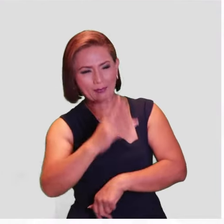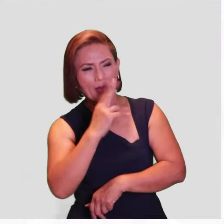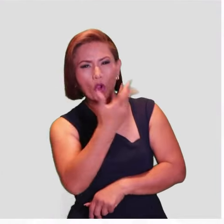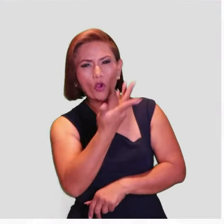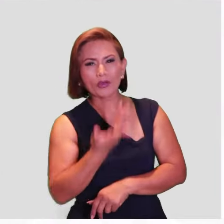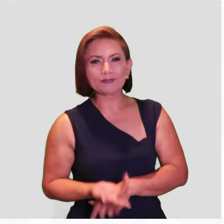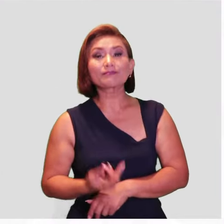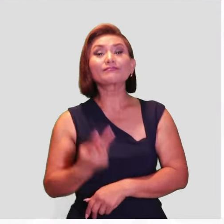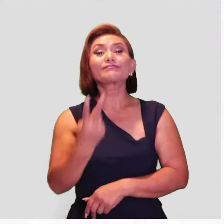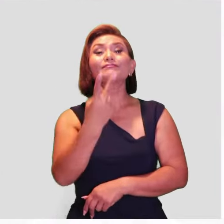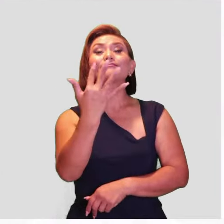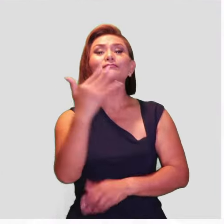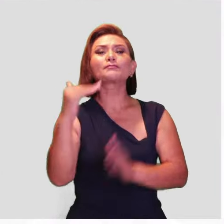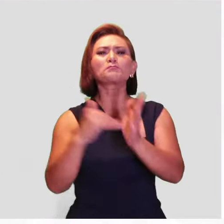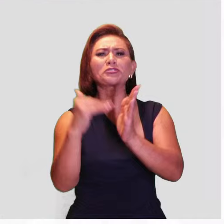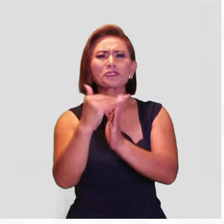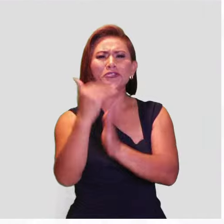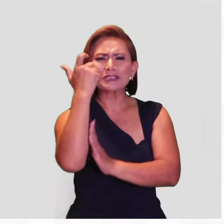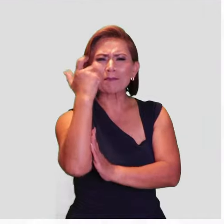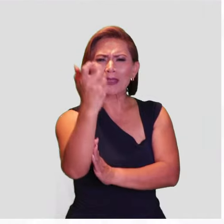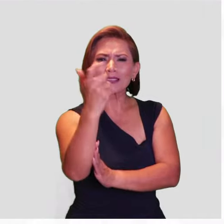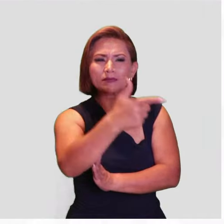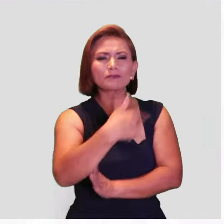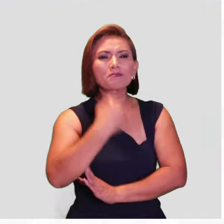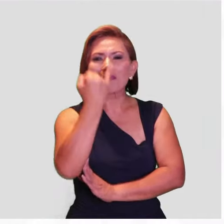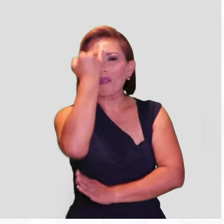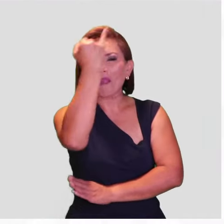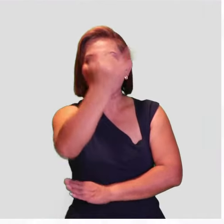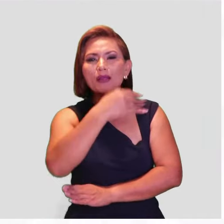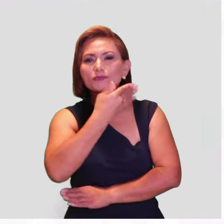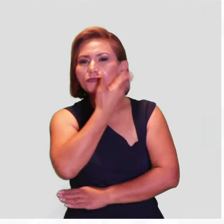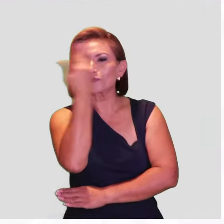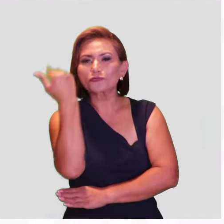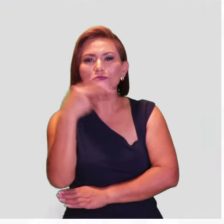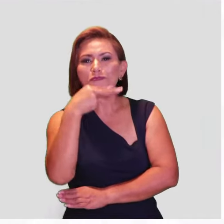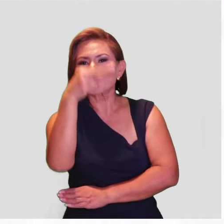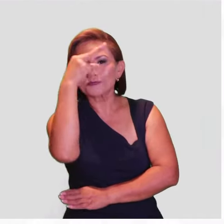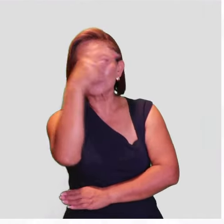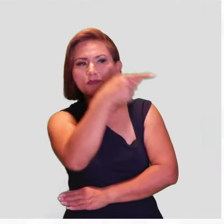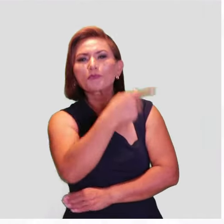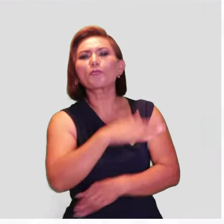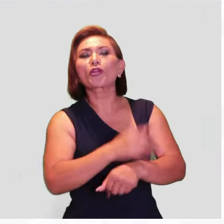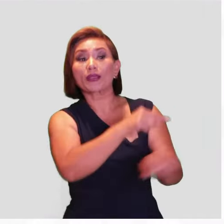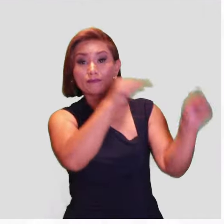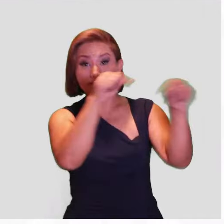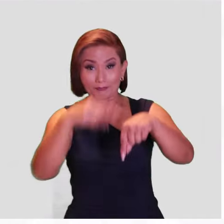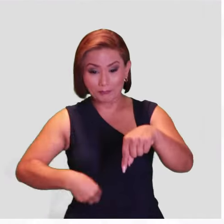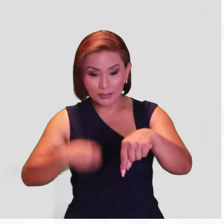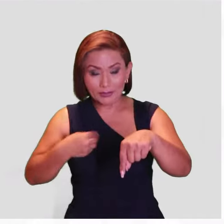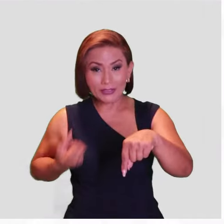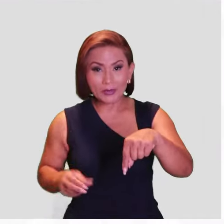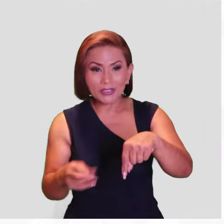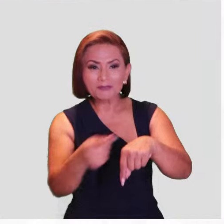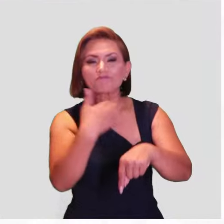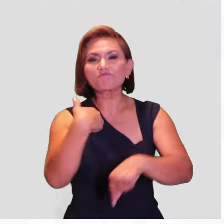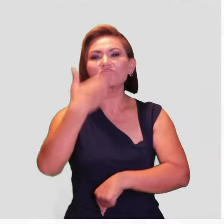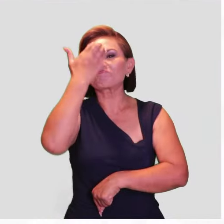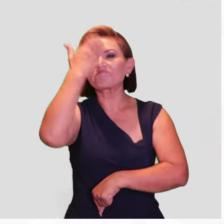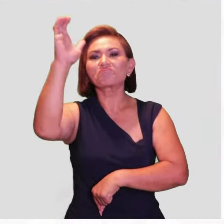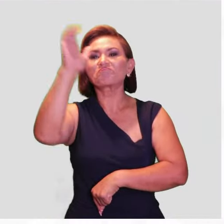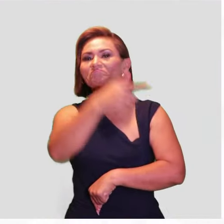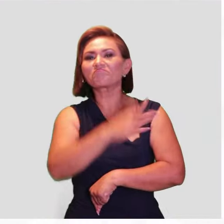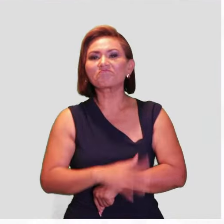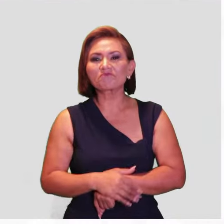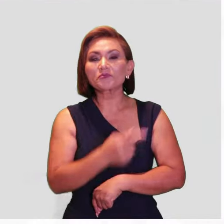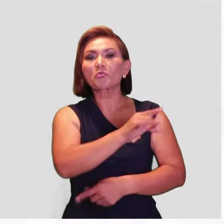inversión de más de 50 millones de pesos. No tiene ni idea el señor, porque no vive en San Juan del Río, porque no conoce San Juan del Río y porque solo